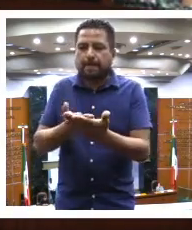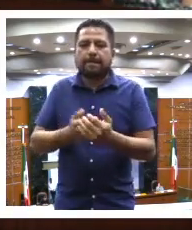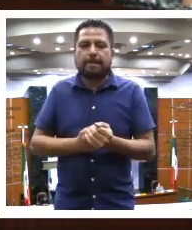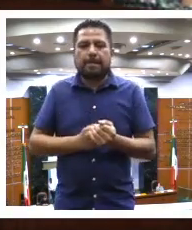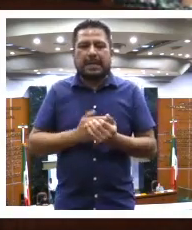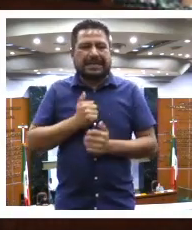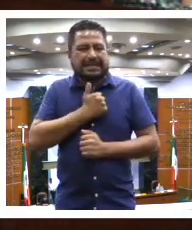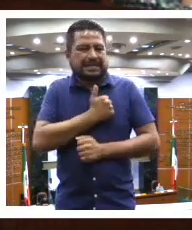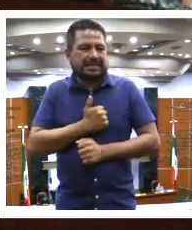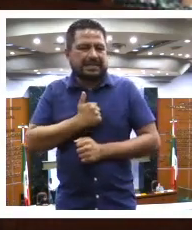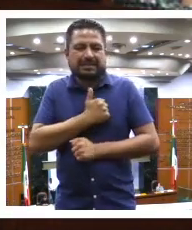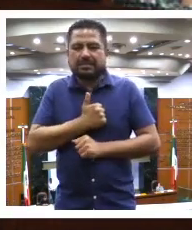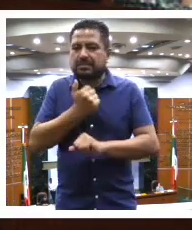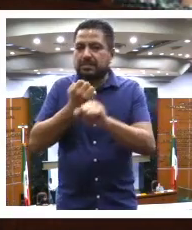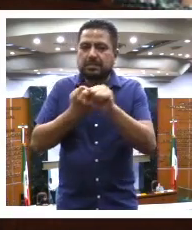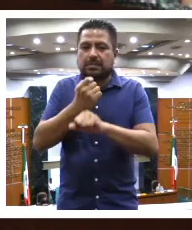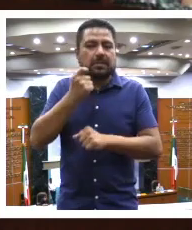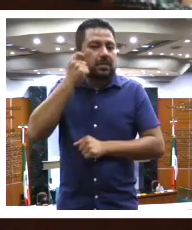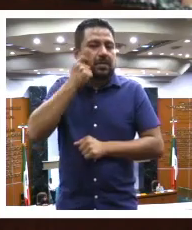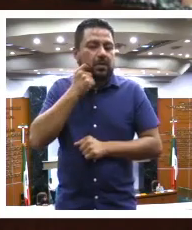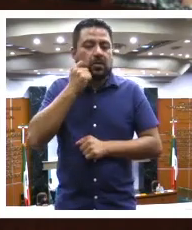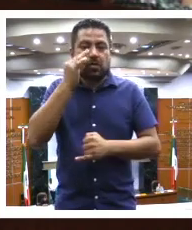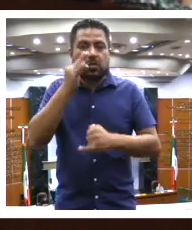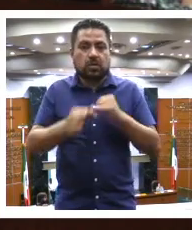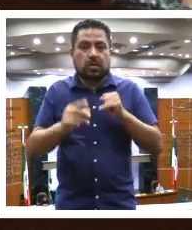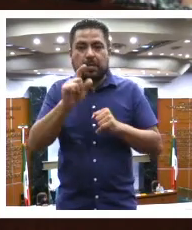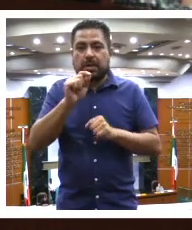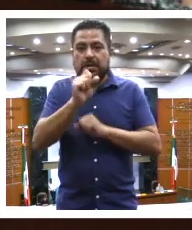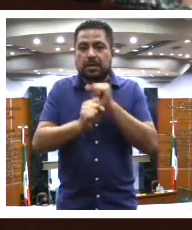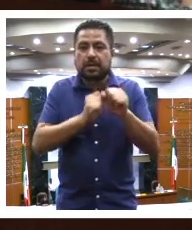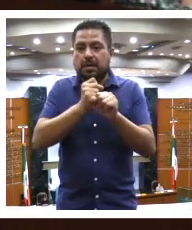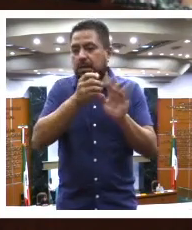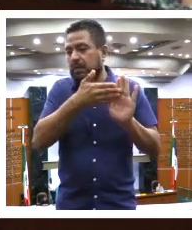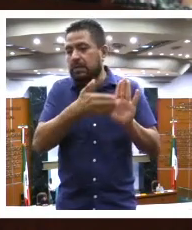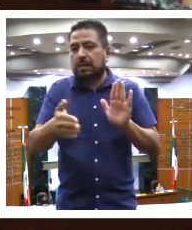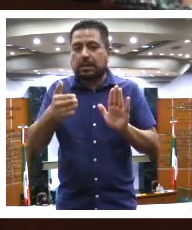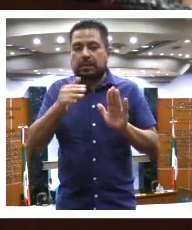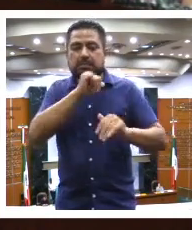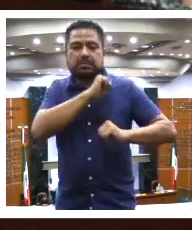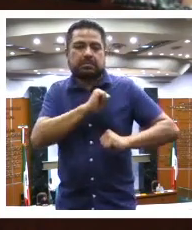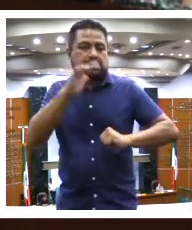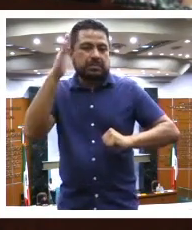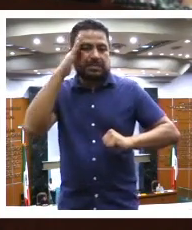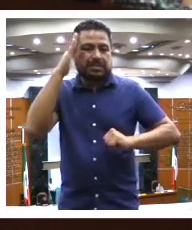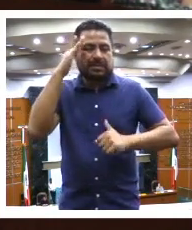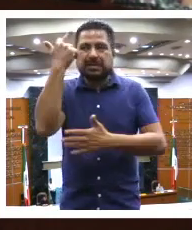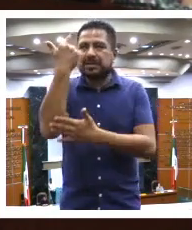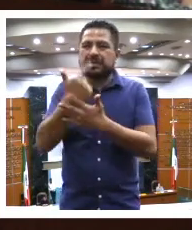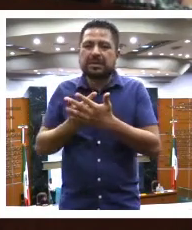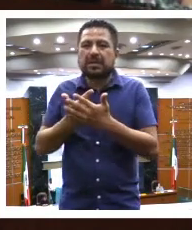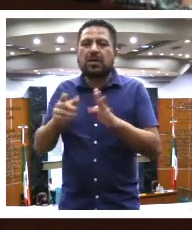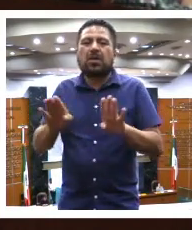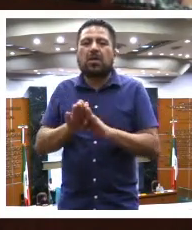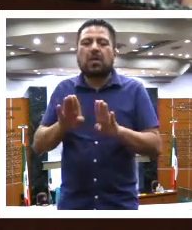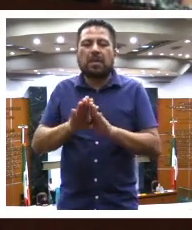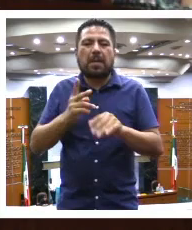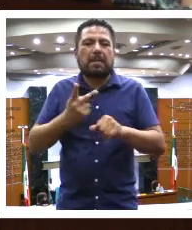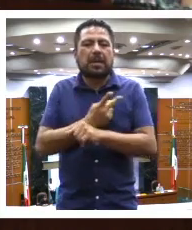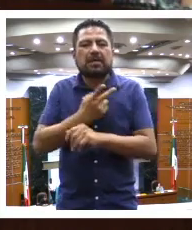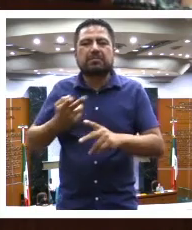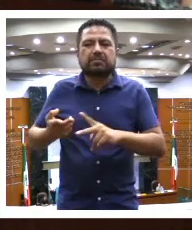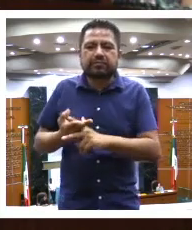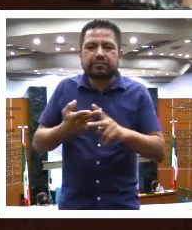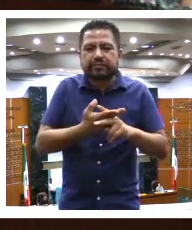por desgracia el Estado de Guerrero en las últimas dos décadas ha ocupado los primeros lugares en la lista negra de delitos cometidos